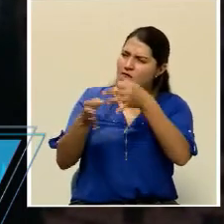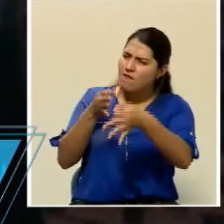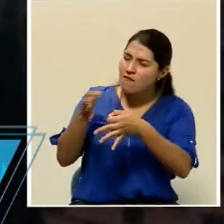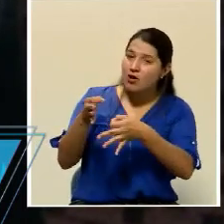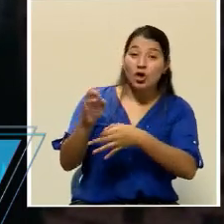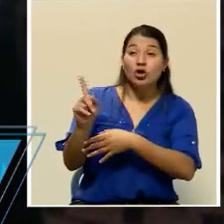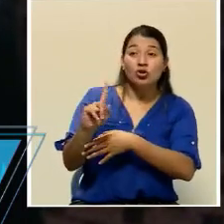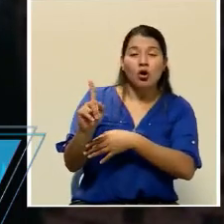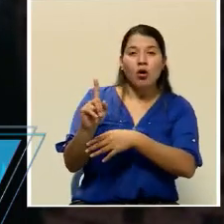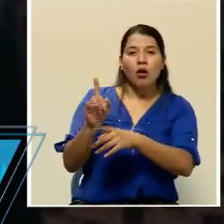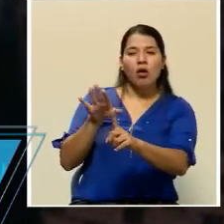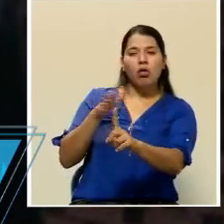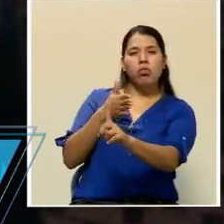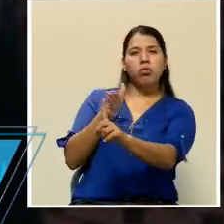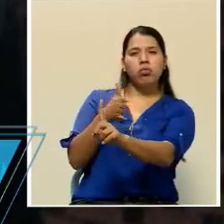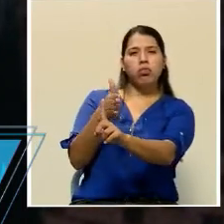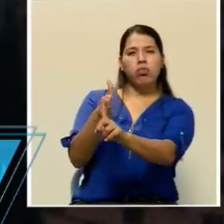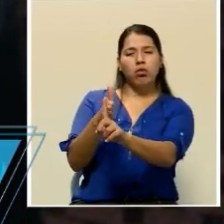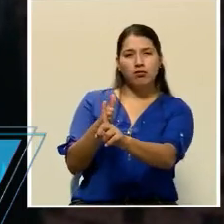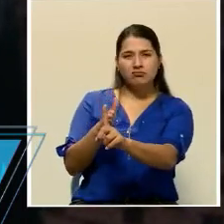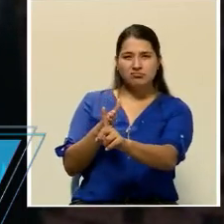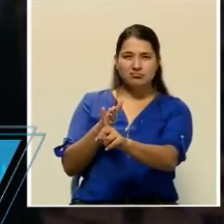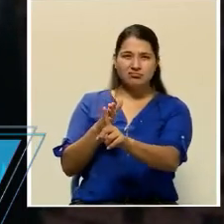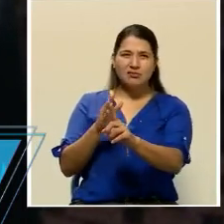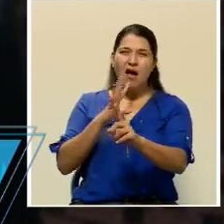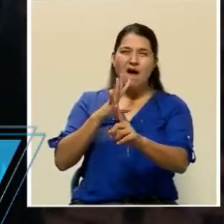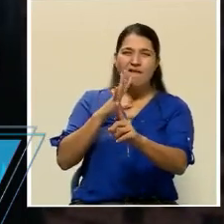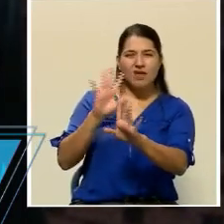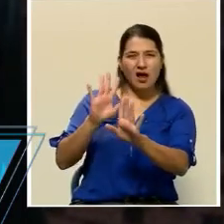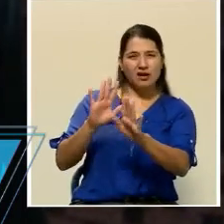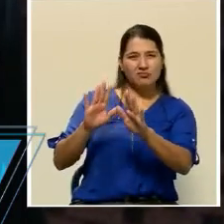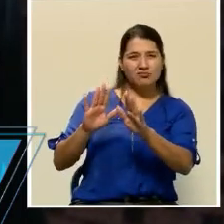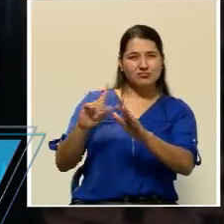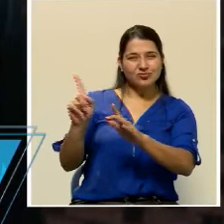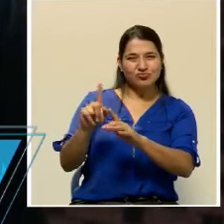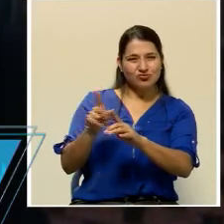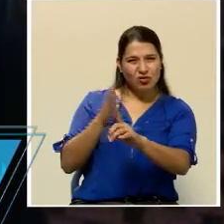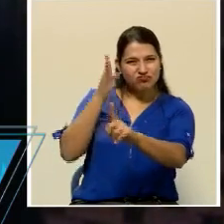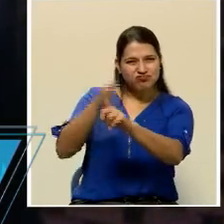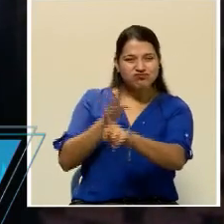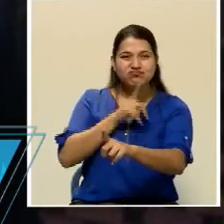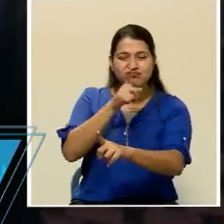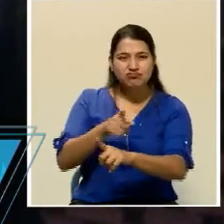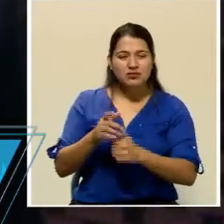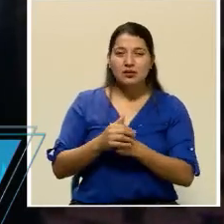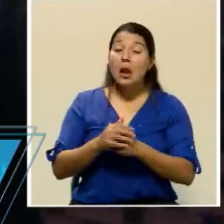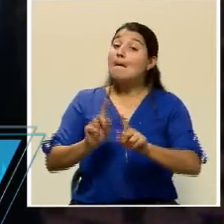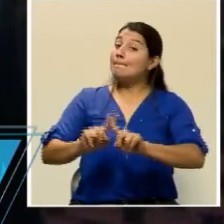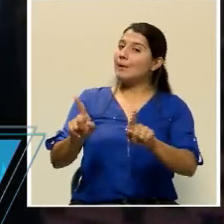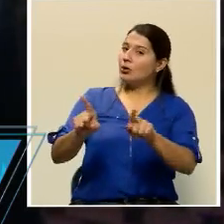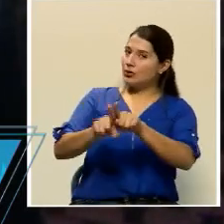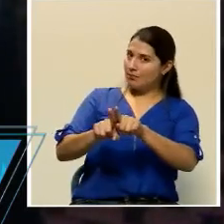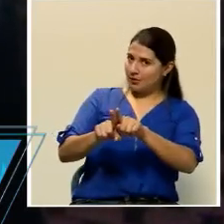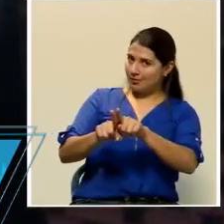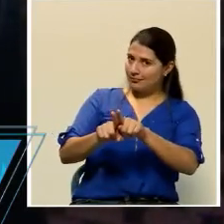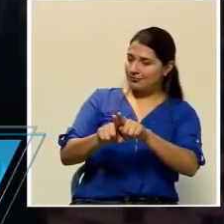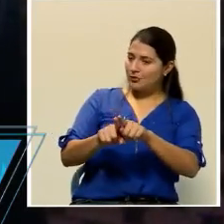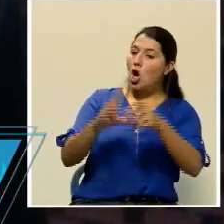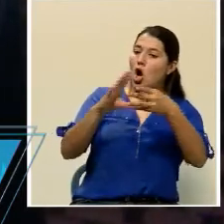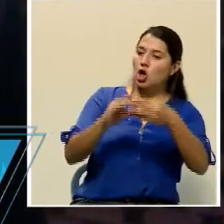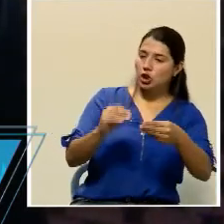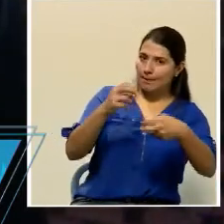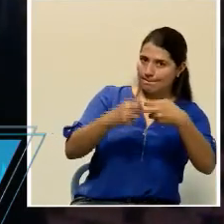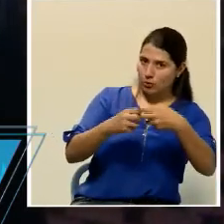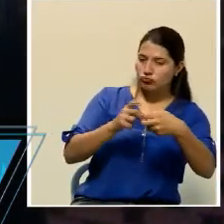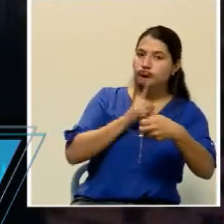quiere oír, sino la verdad, pero también ofrecerle alternativas para que todos podamos entender que este es un